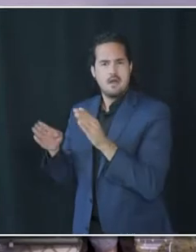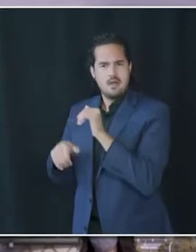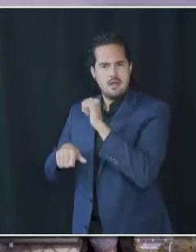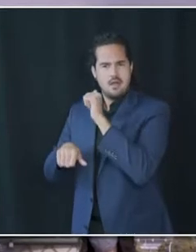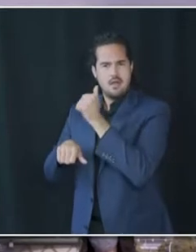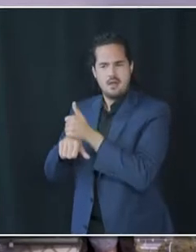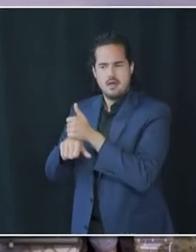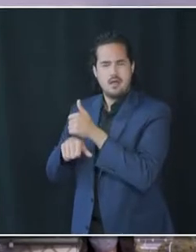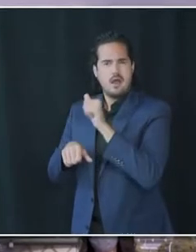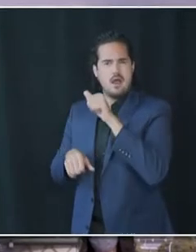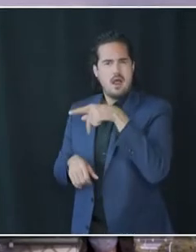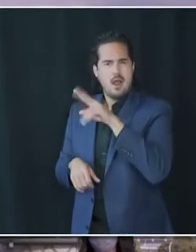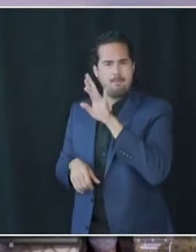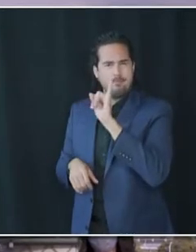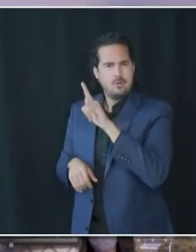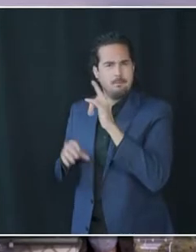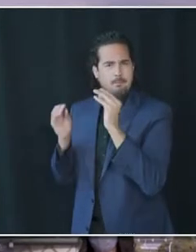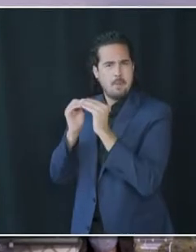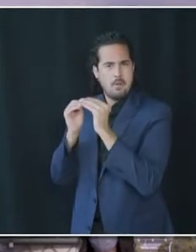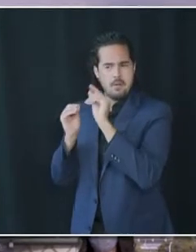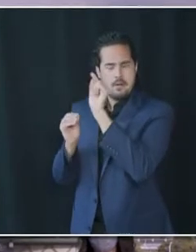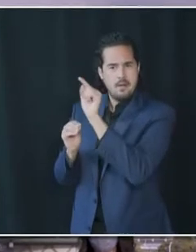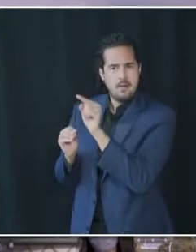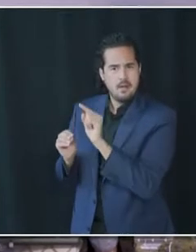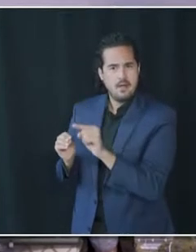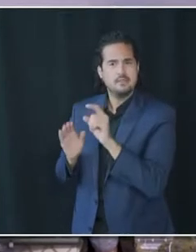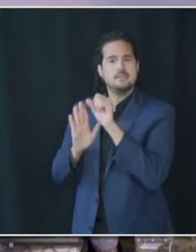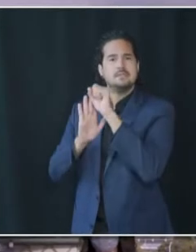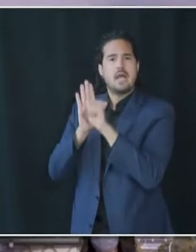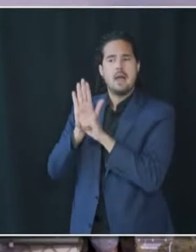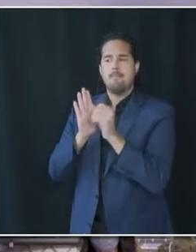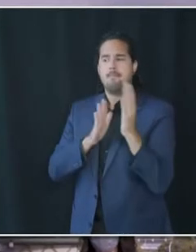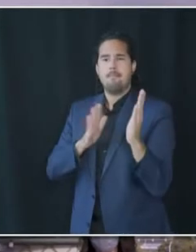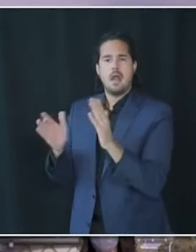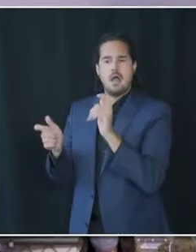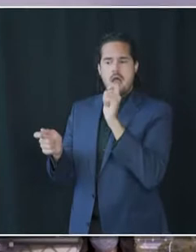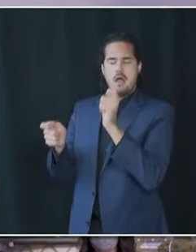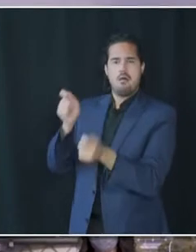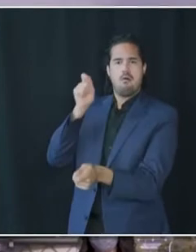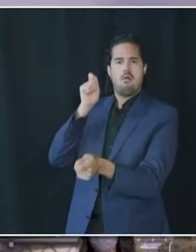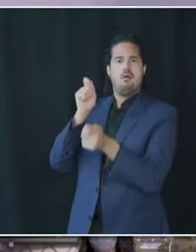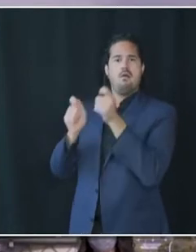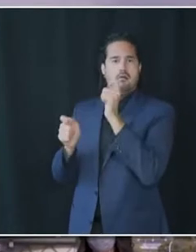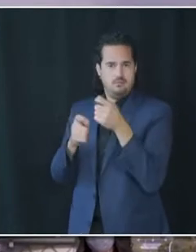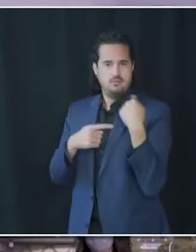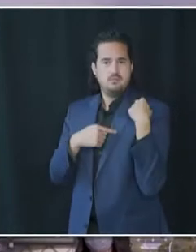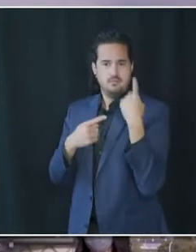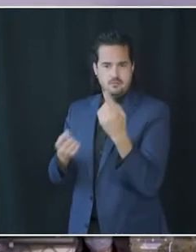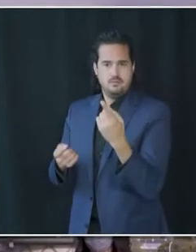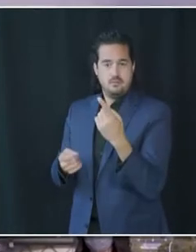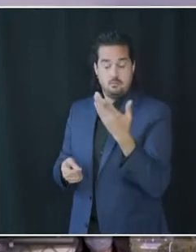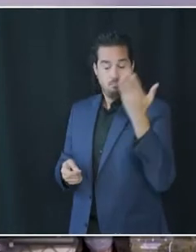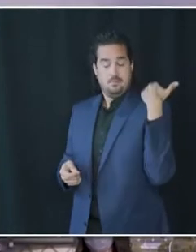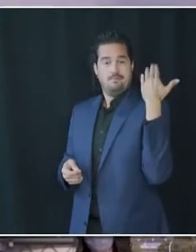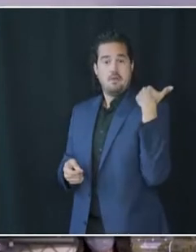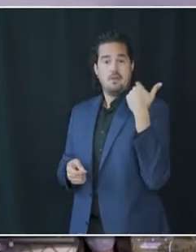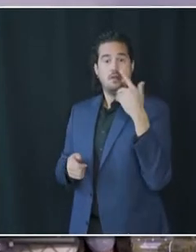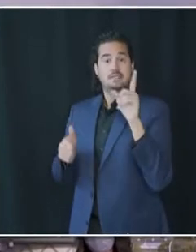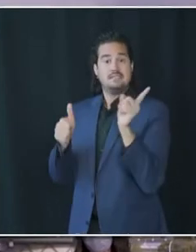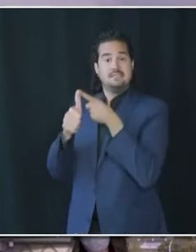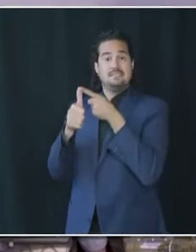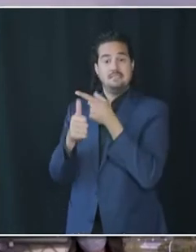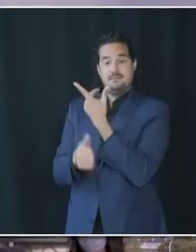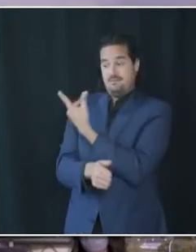los últimos problemas con el audio no se escucha la pregunta en un momento les